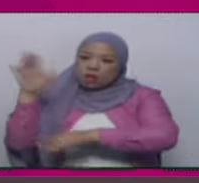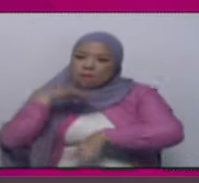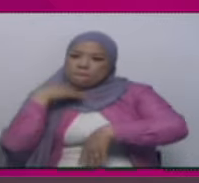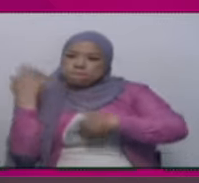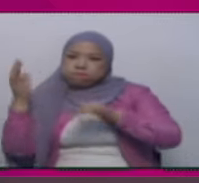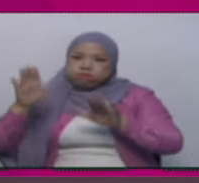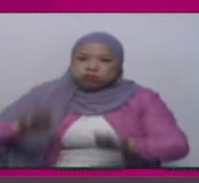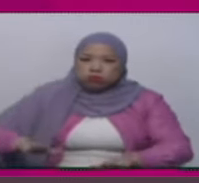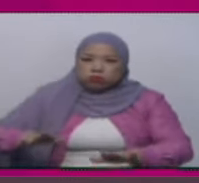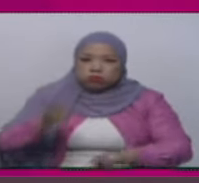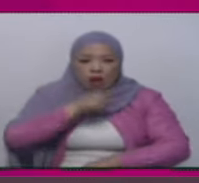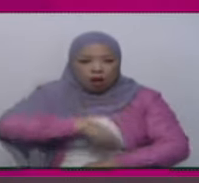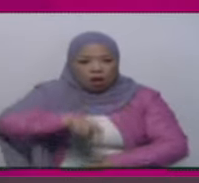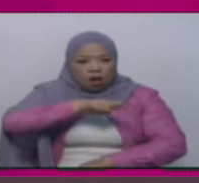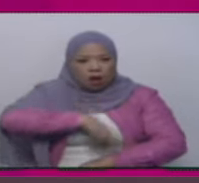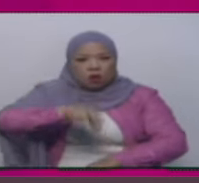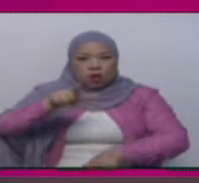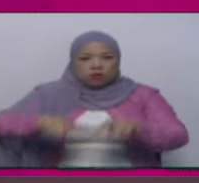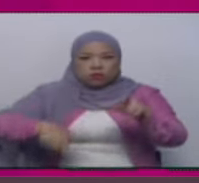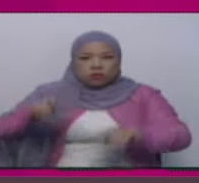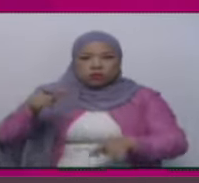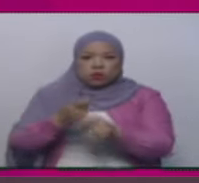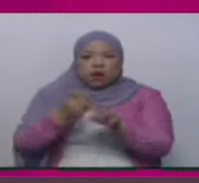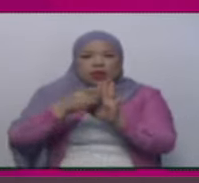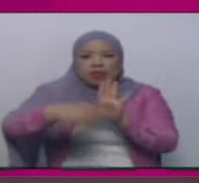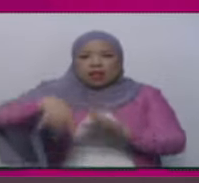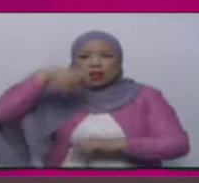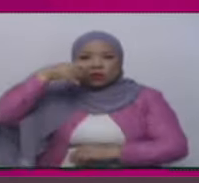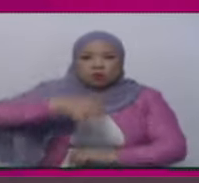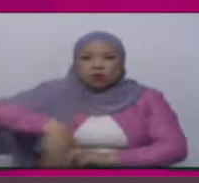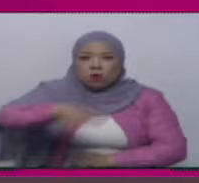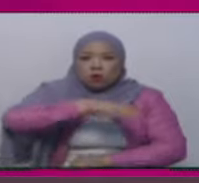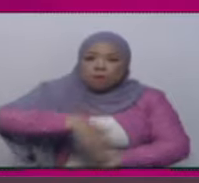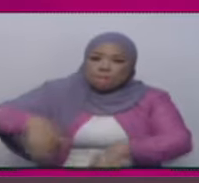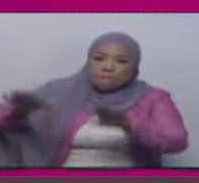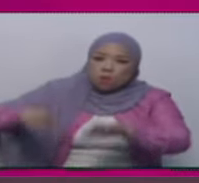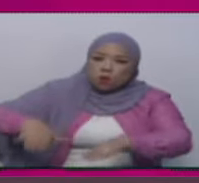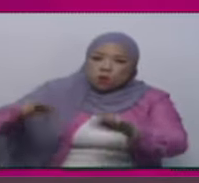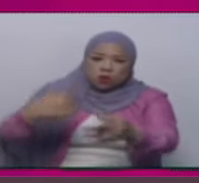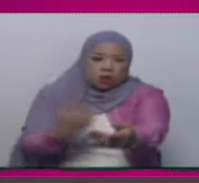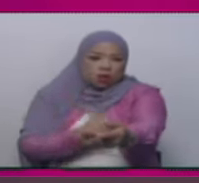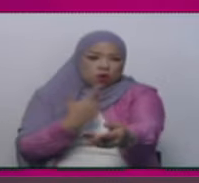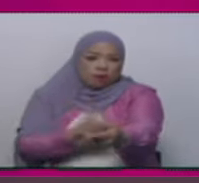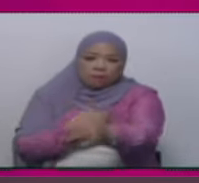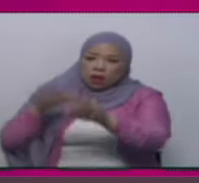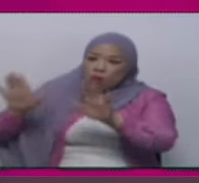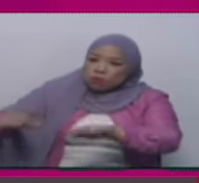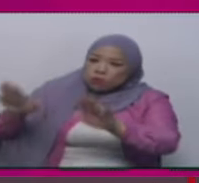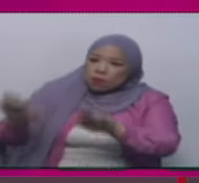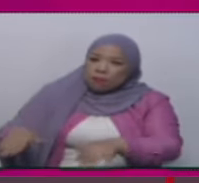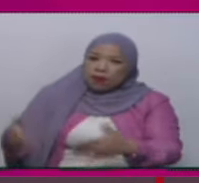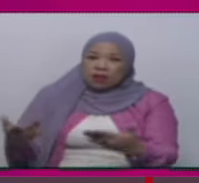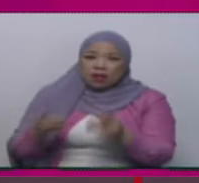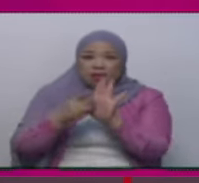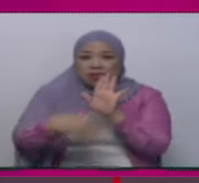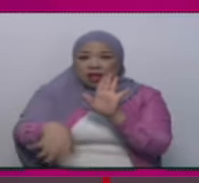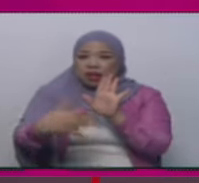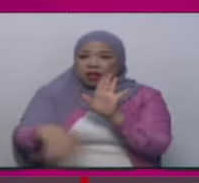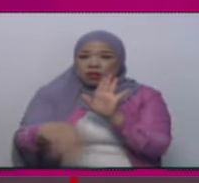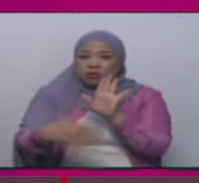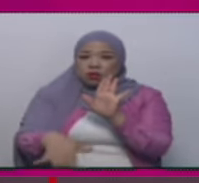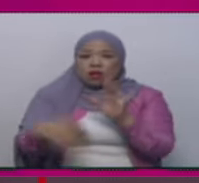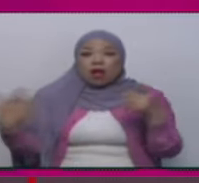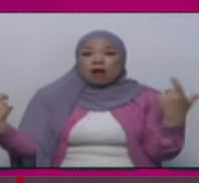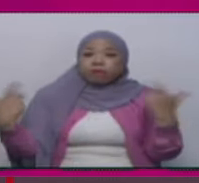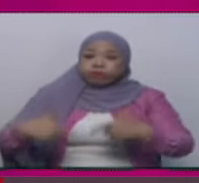contra las creencias religiosas a las que tiene derecho el pueblo musulmán, nuestros hermanos musulmanes. Así que es una